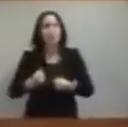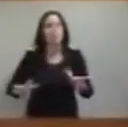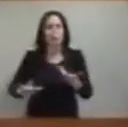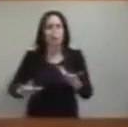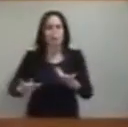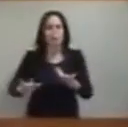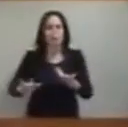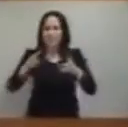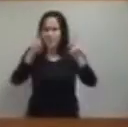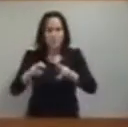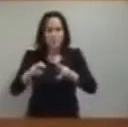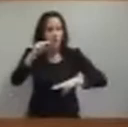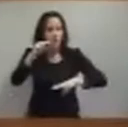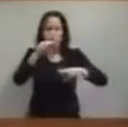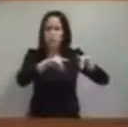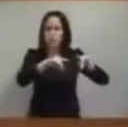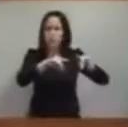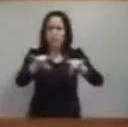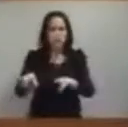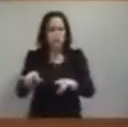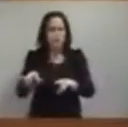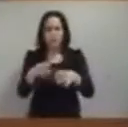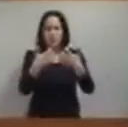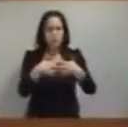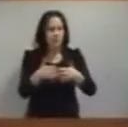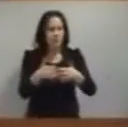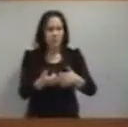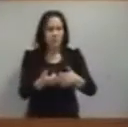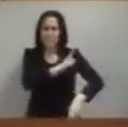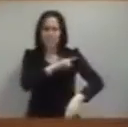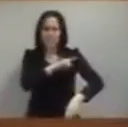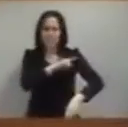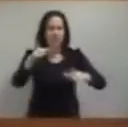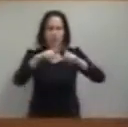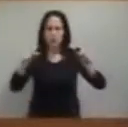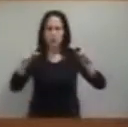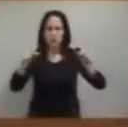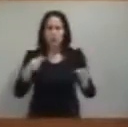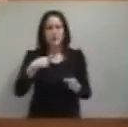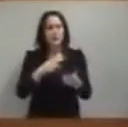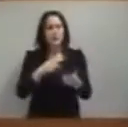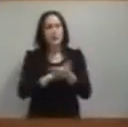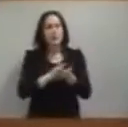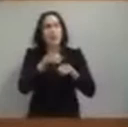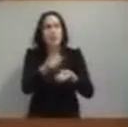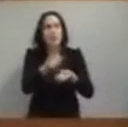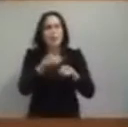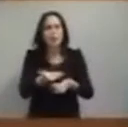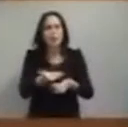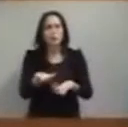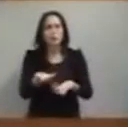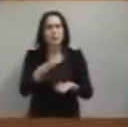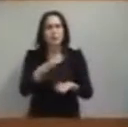la burbuja de suelo industrial que ahora mismo hay disponible en Asturias. Usted decía, yo citaba unos datos que eran